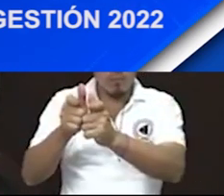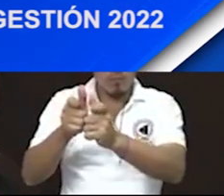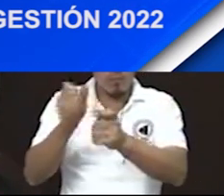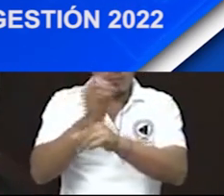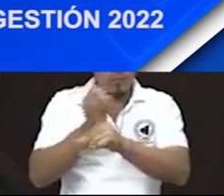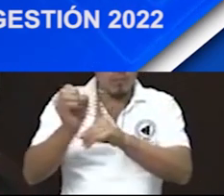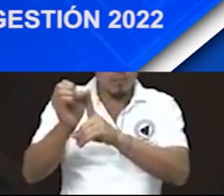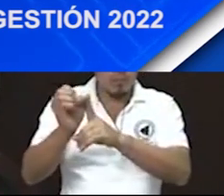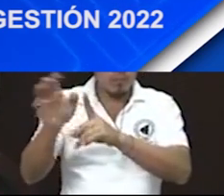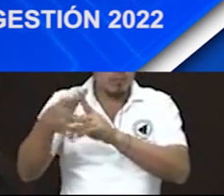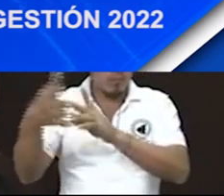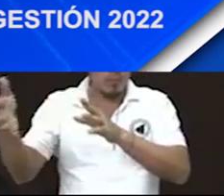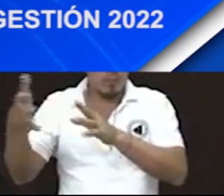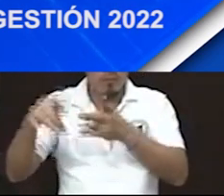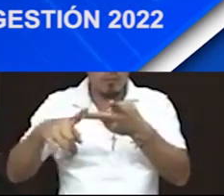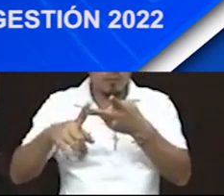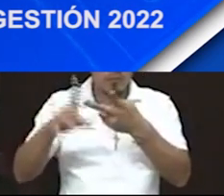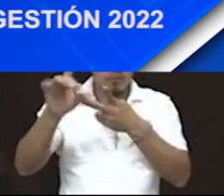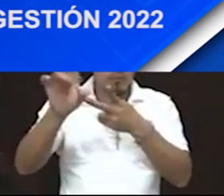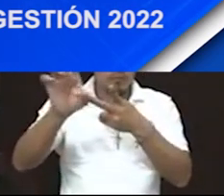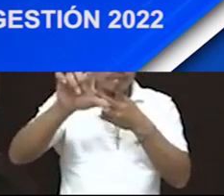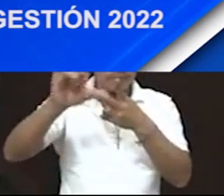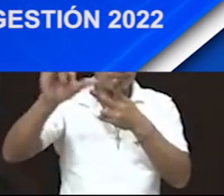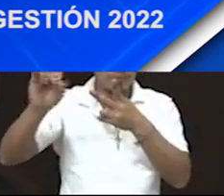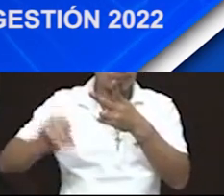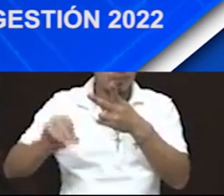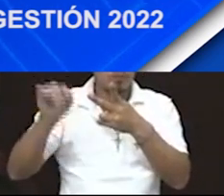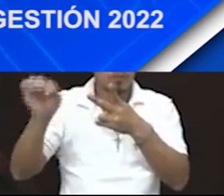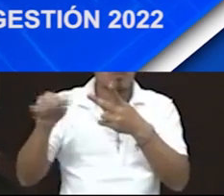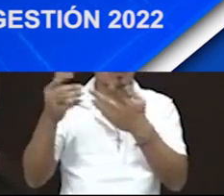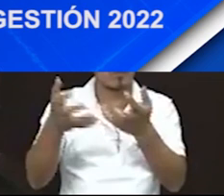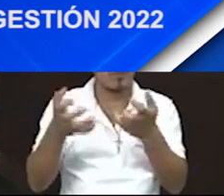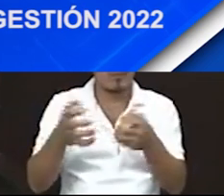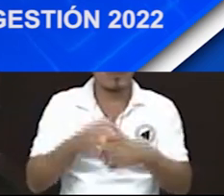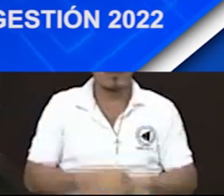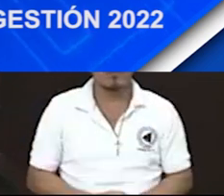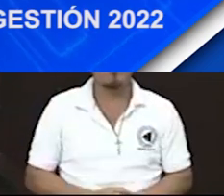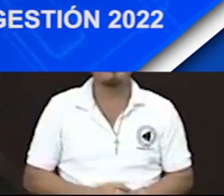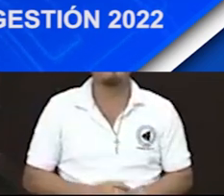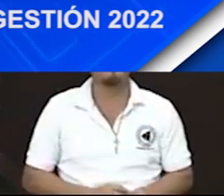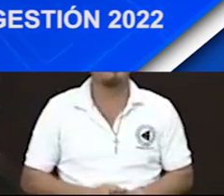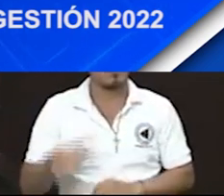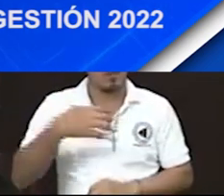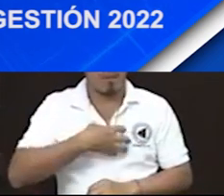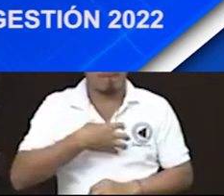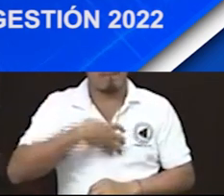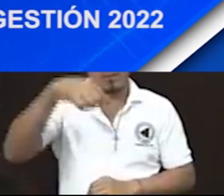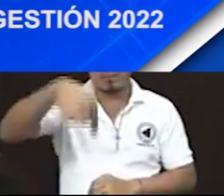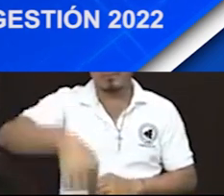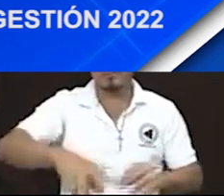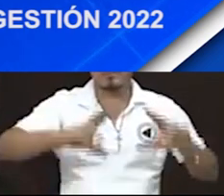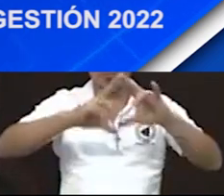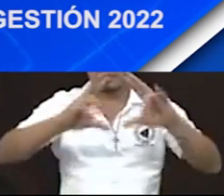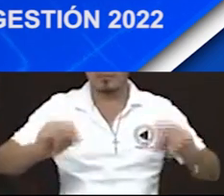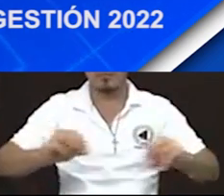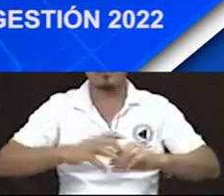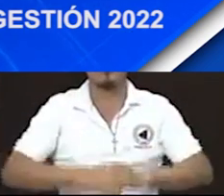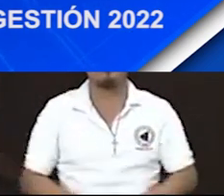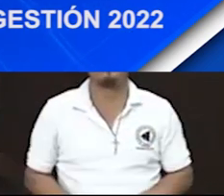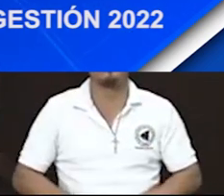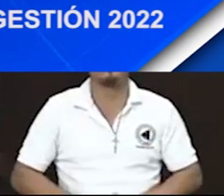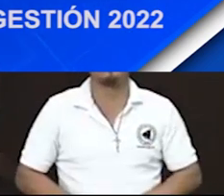delitos precedentes que pretendan sentar base en nuestro territorio